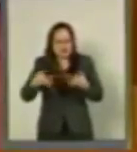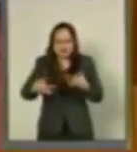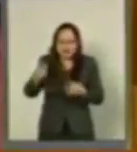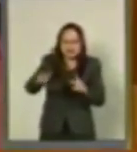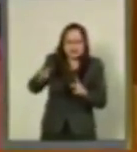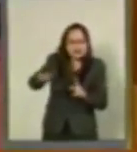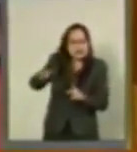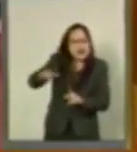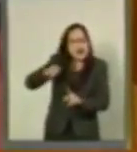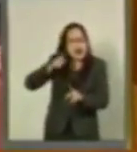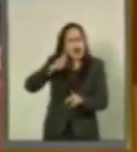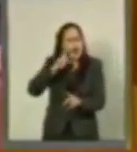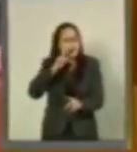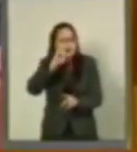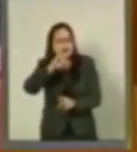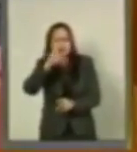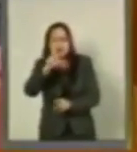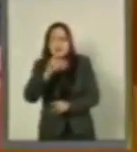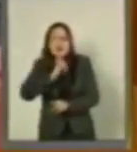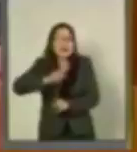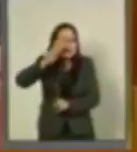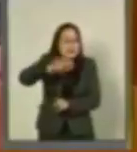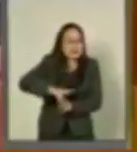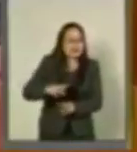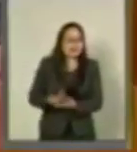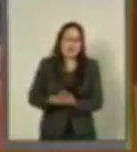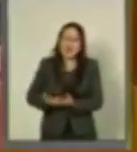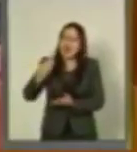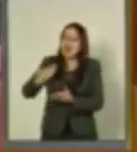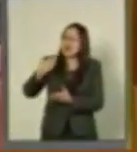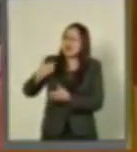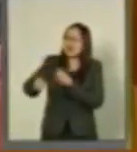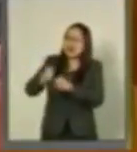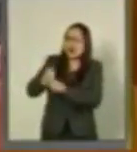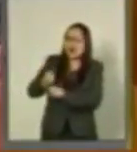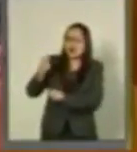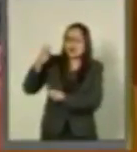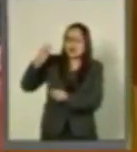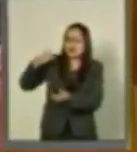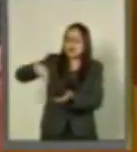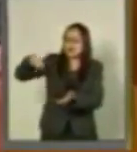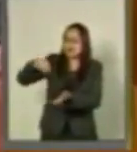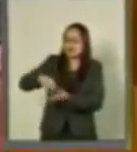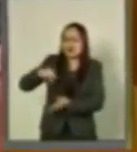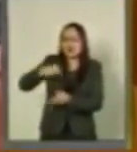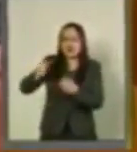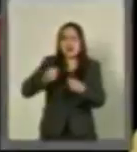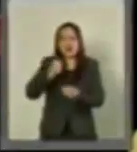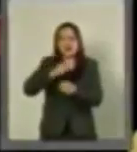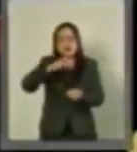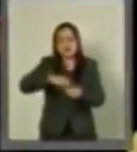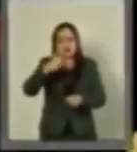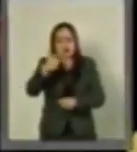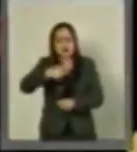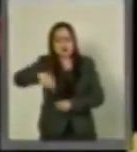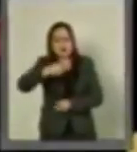Aquí lo he dicho en esta tribuna, hace algunos años, en 2008, se determinó